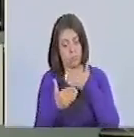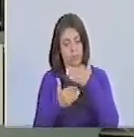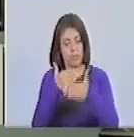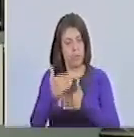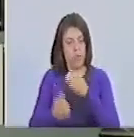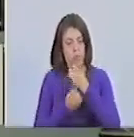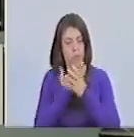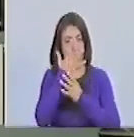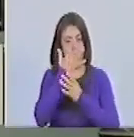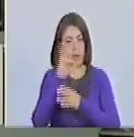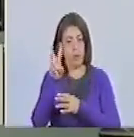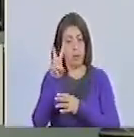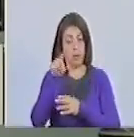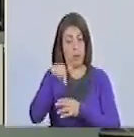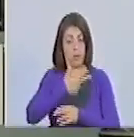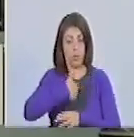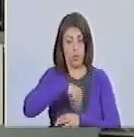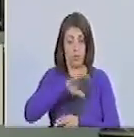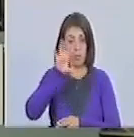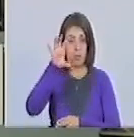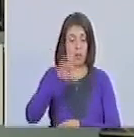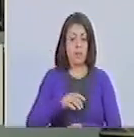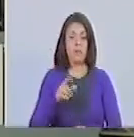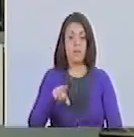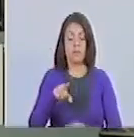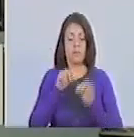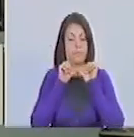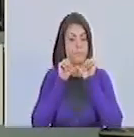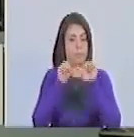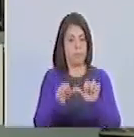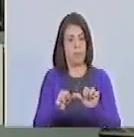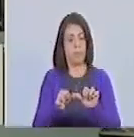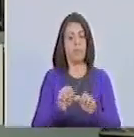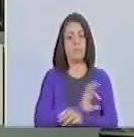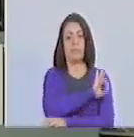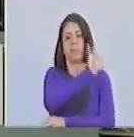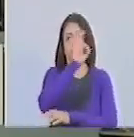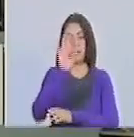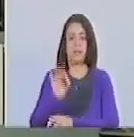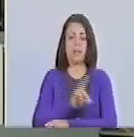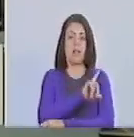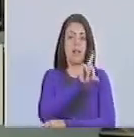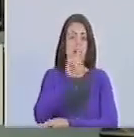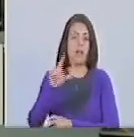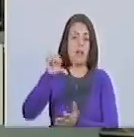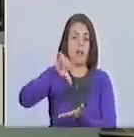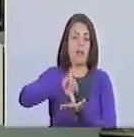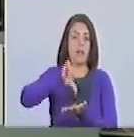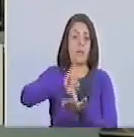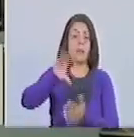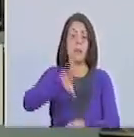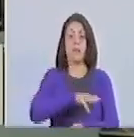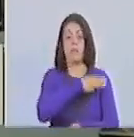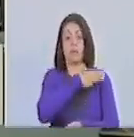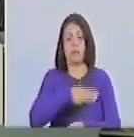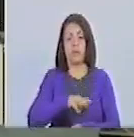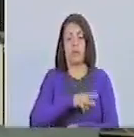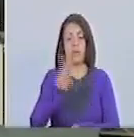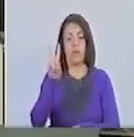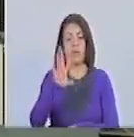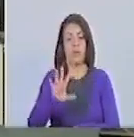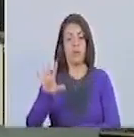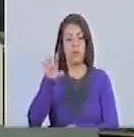la flor de Venezuela a nuestro país y es instalada en Barquisimeto, Estado Lara, en la capital musical de